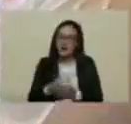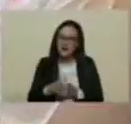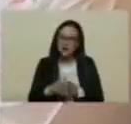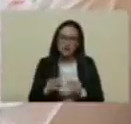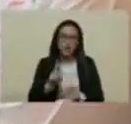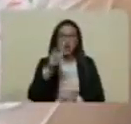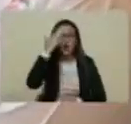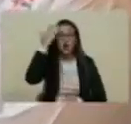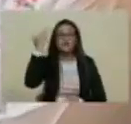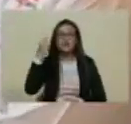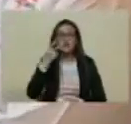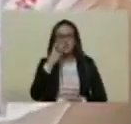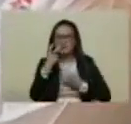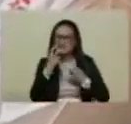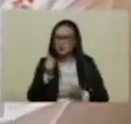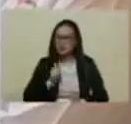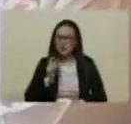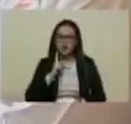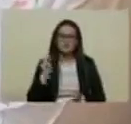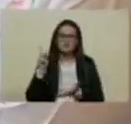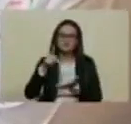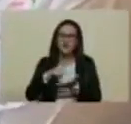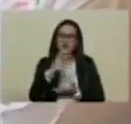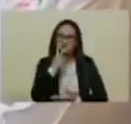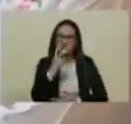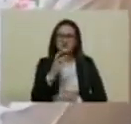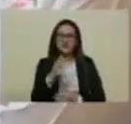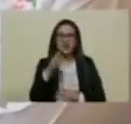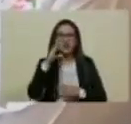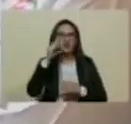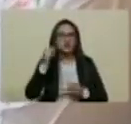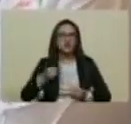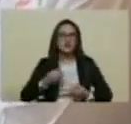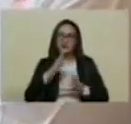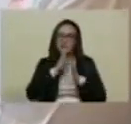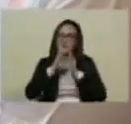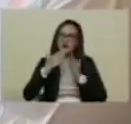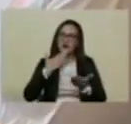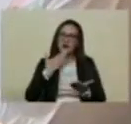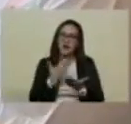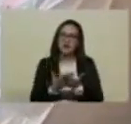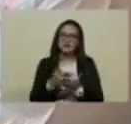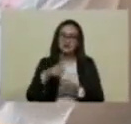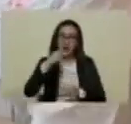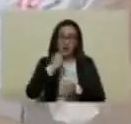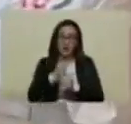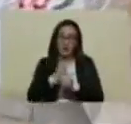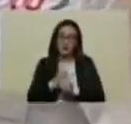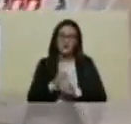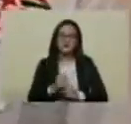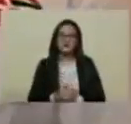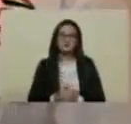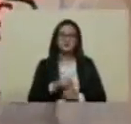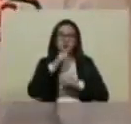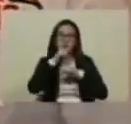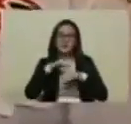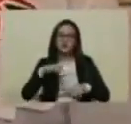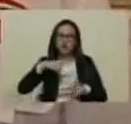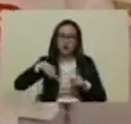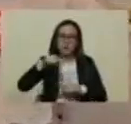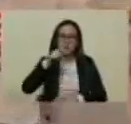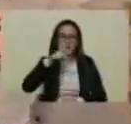de nosotros, visítenos cuando quieran y Dios les estará eternamente agradecido por esta gran obra. Son las bendiciones de un